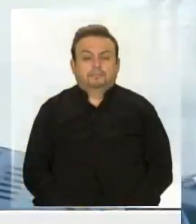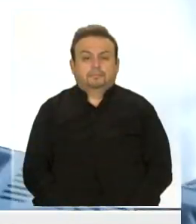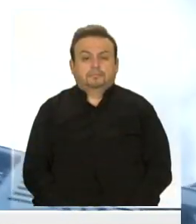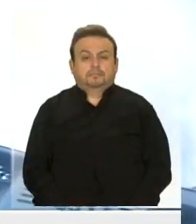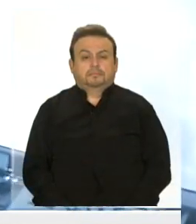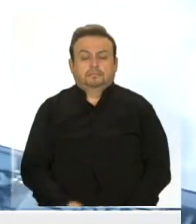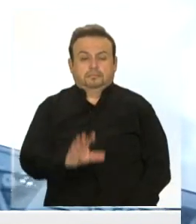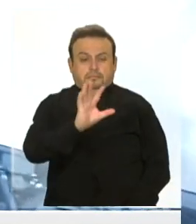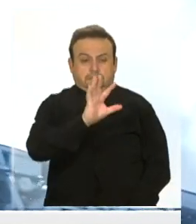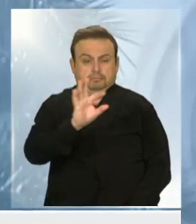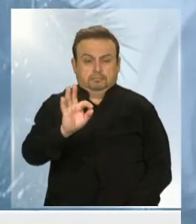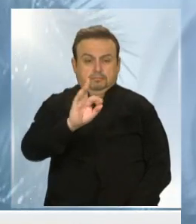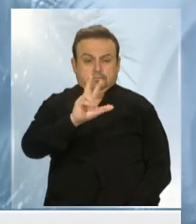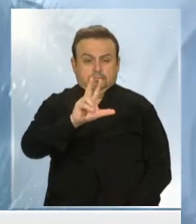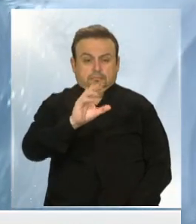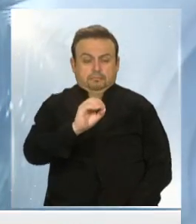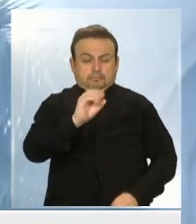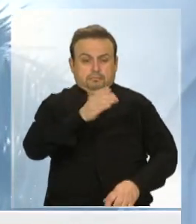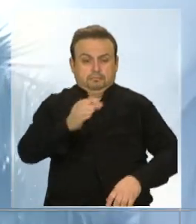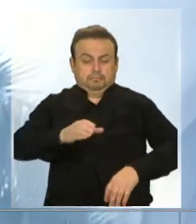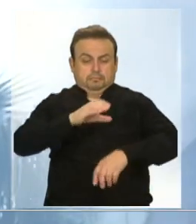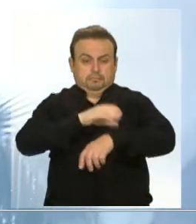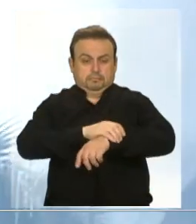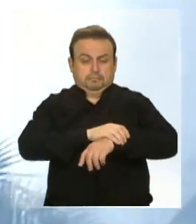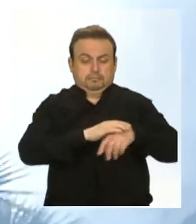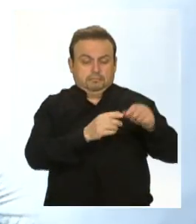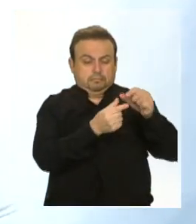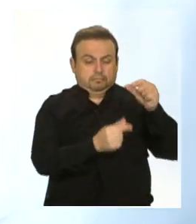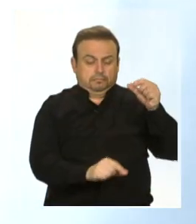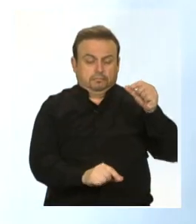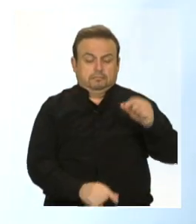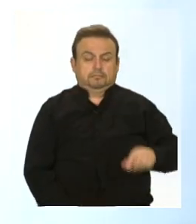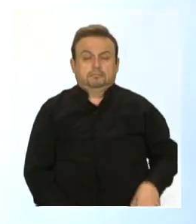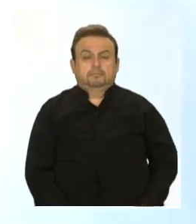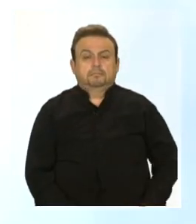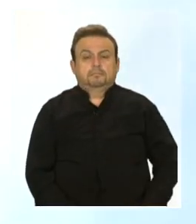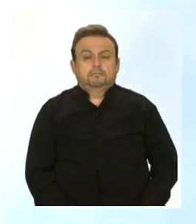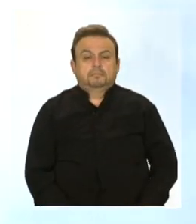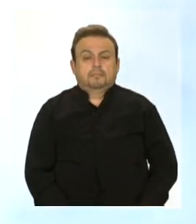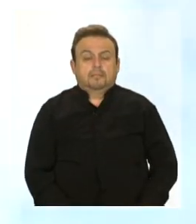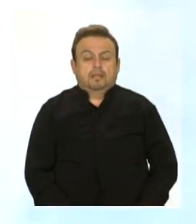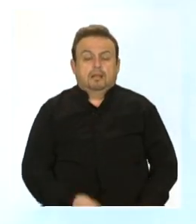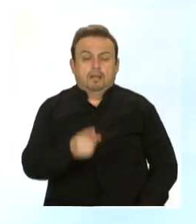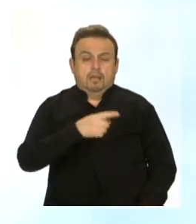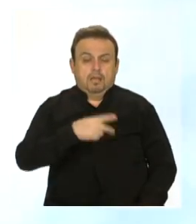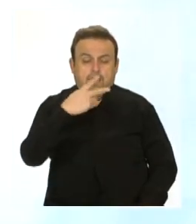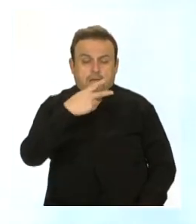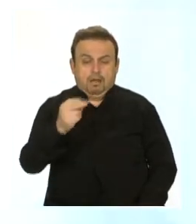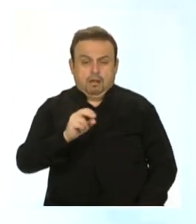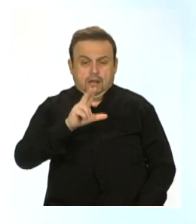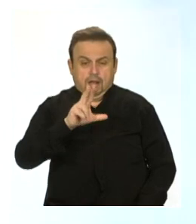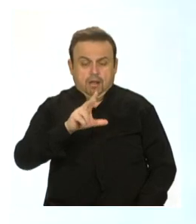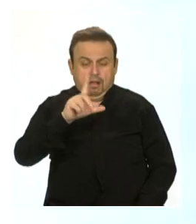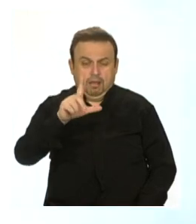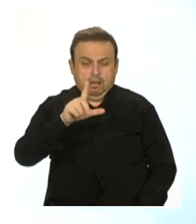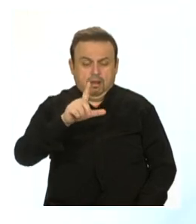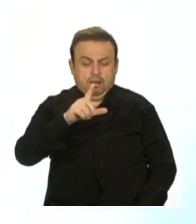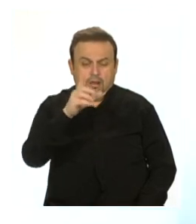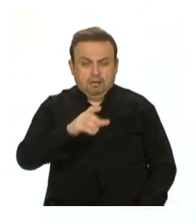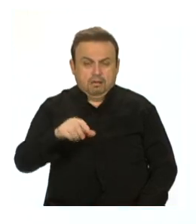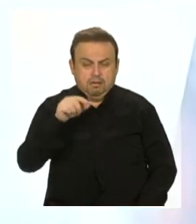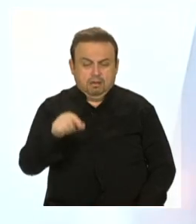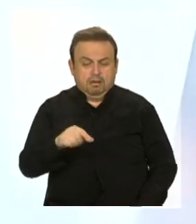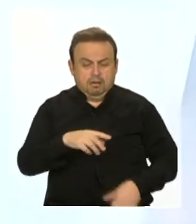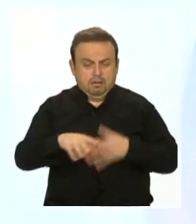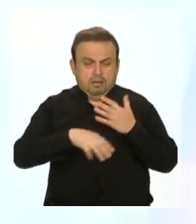Hubo 580 detenidos a nivel nacional, de los cuales 287,